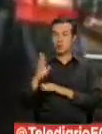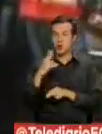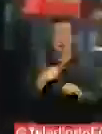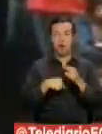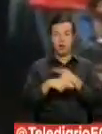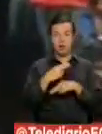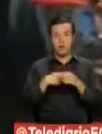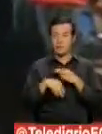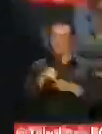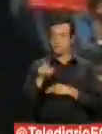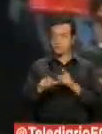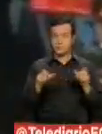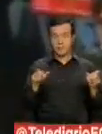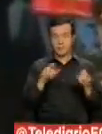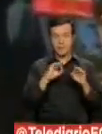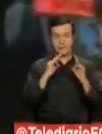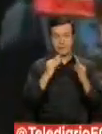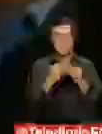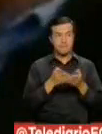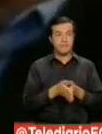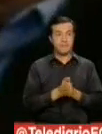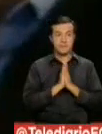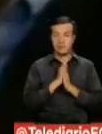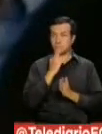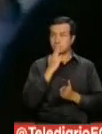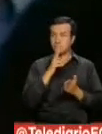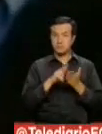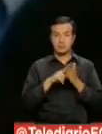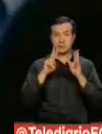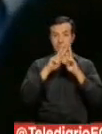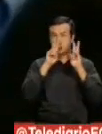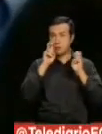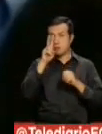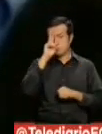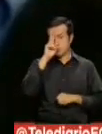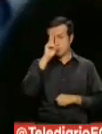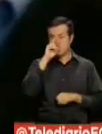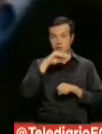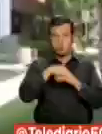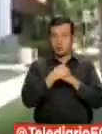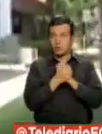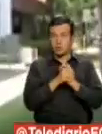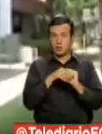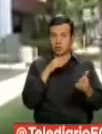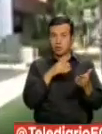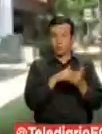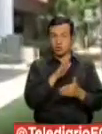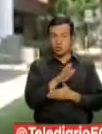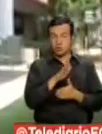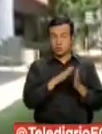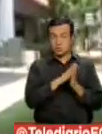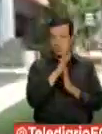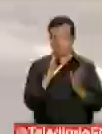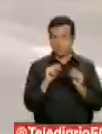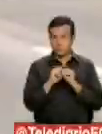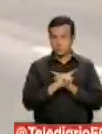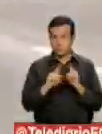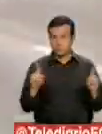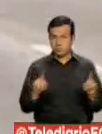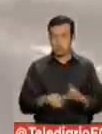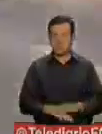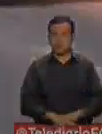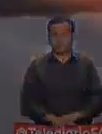peculado. Sus allegados pidieron en el comunicado que este tema no sea utilizado para afectar su imagen.